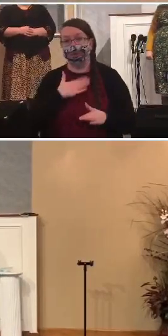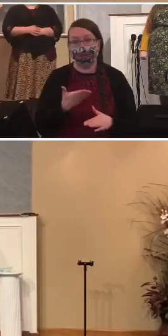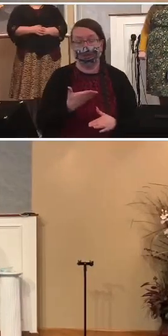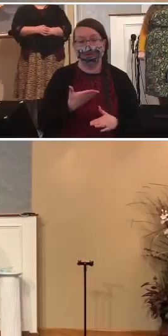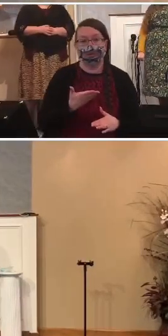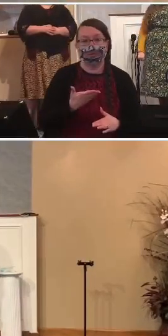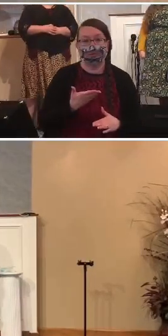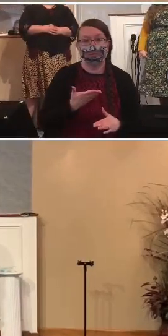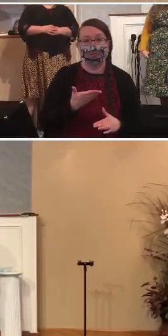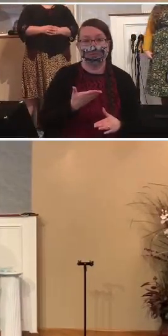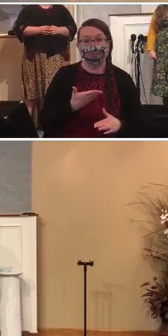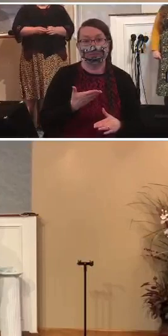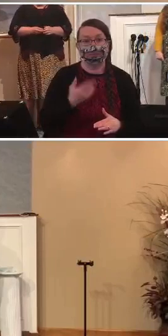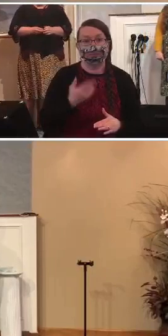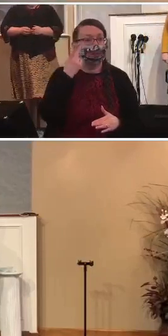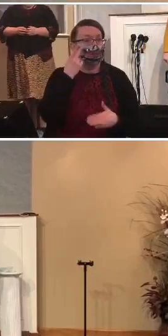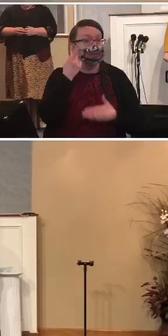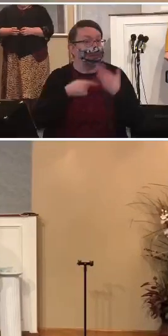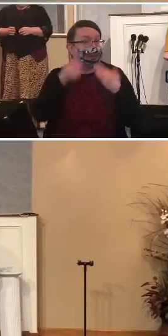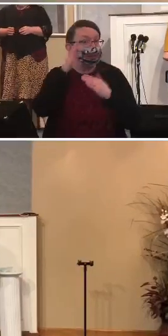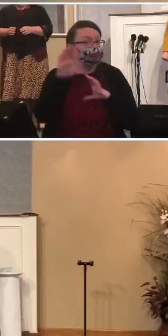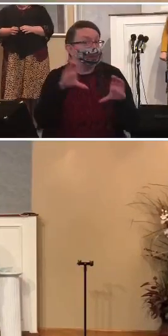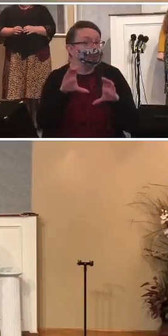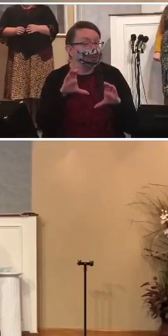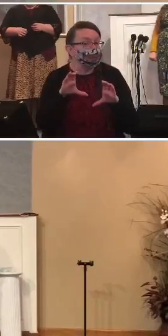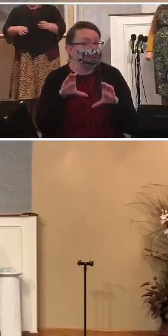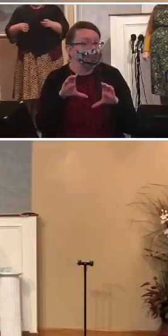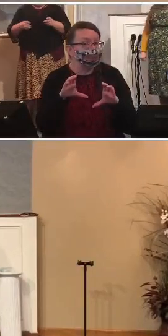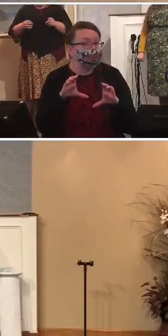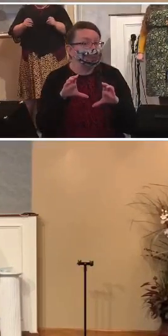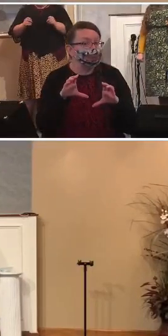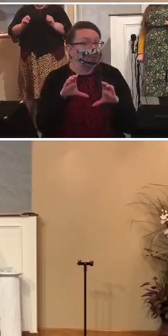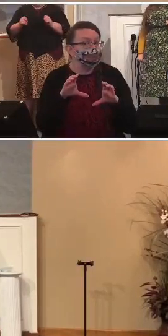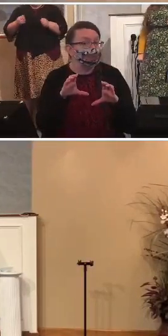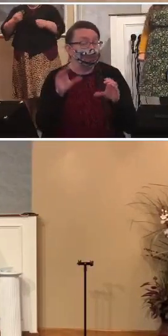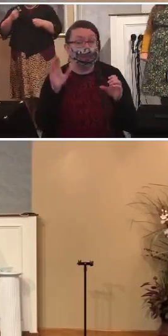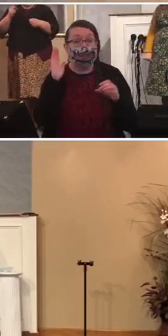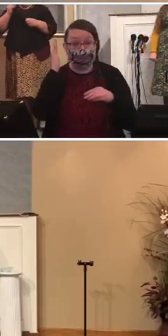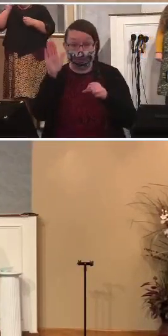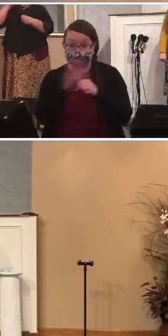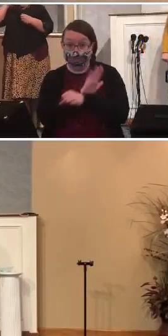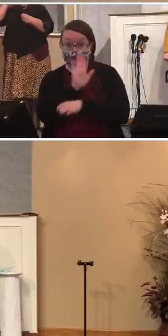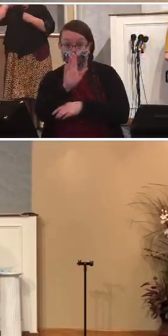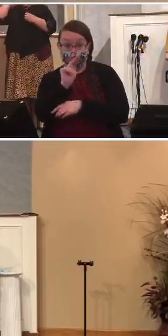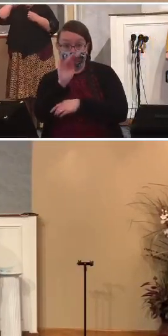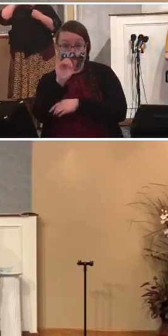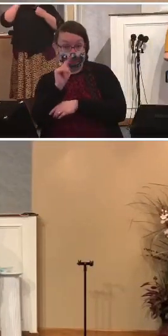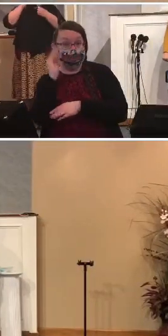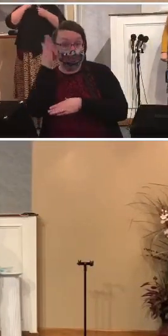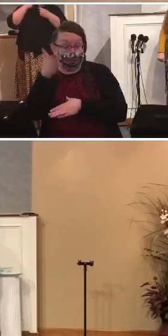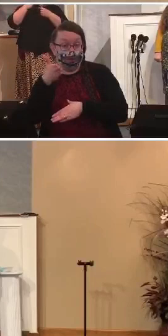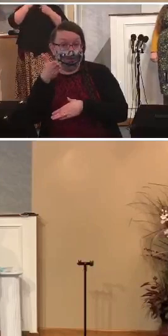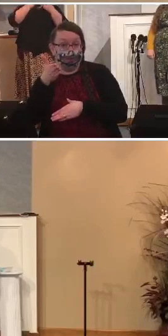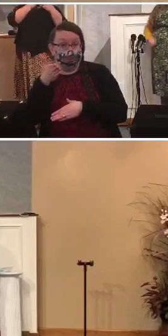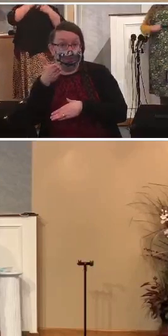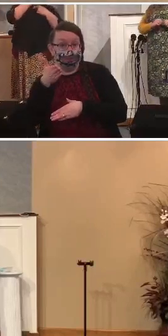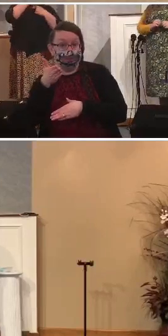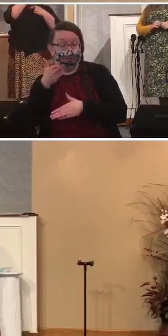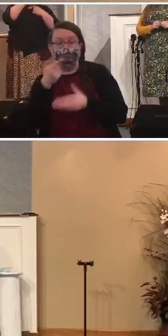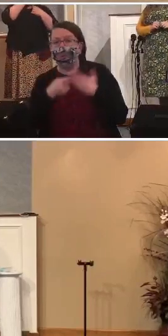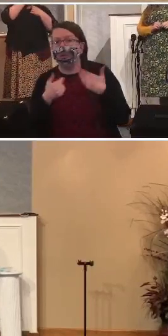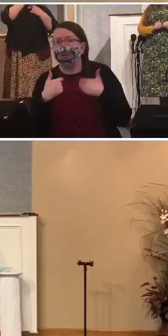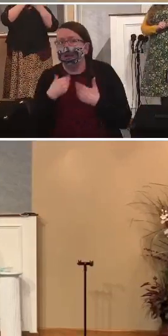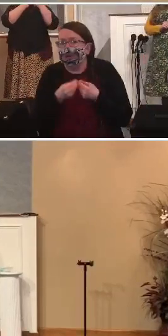Dios hace. See what God does. He'll fill your net. Él puede llenar tu red. ¿Qué tú tienes que perder?